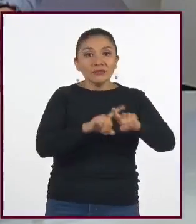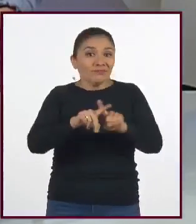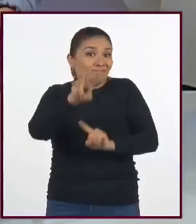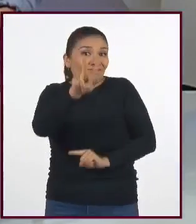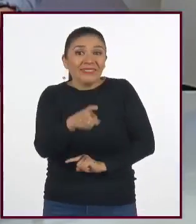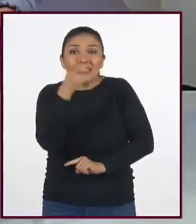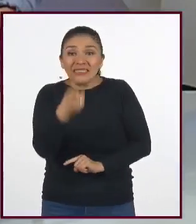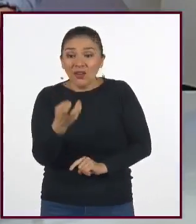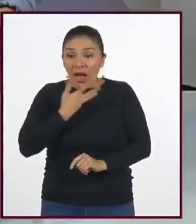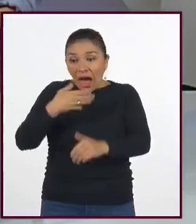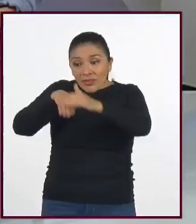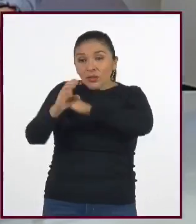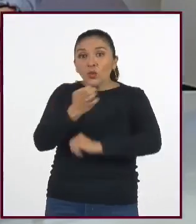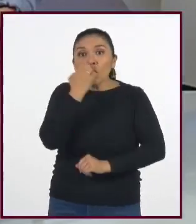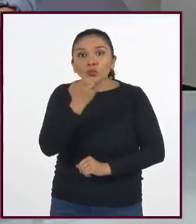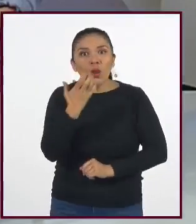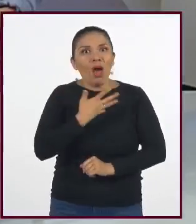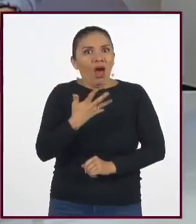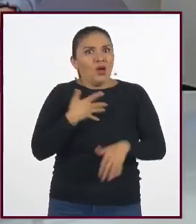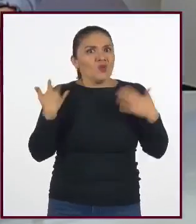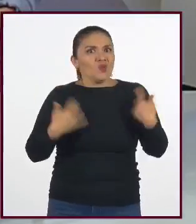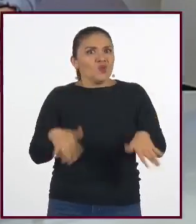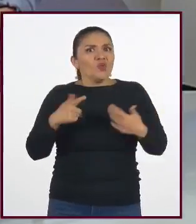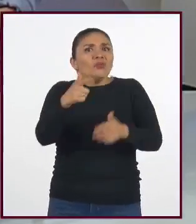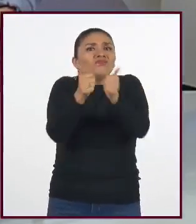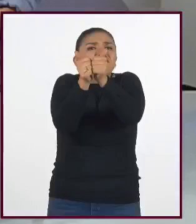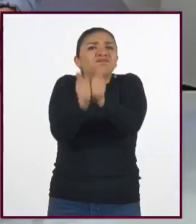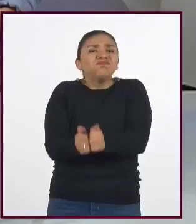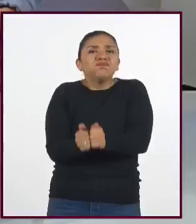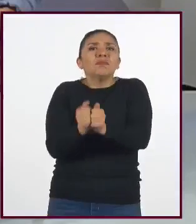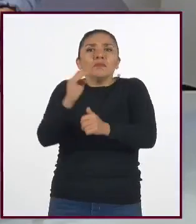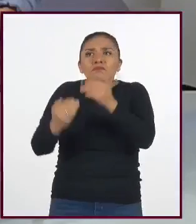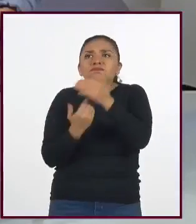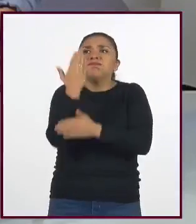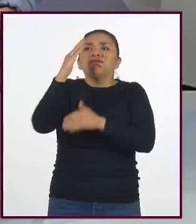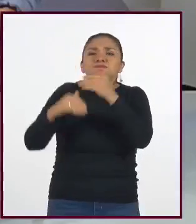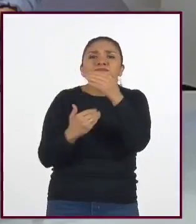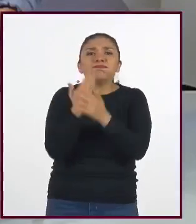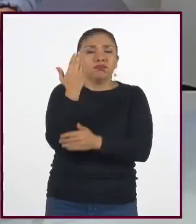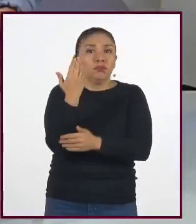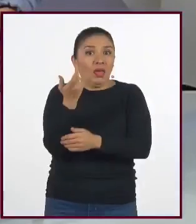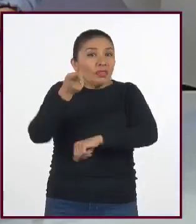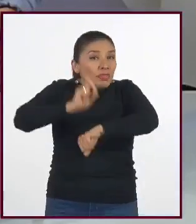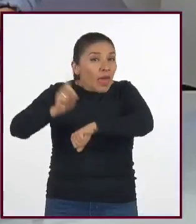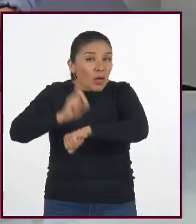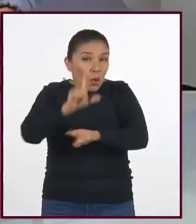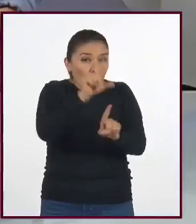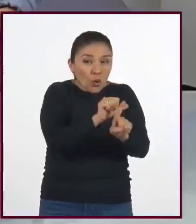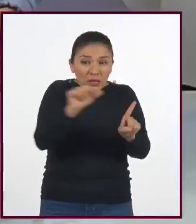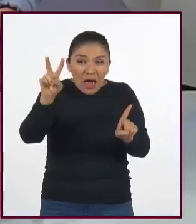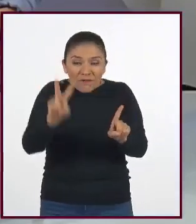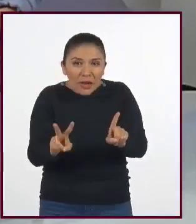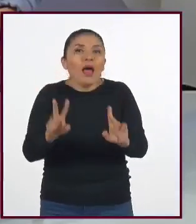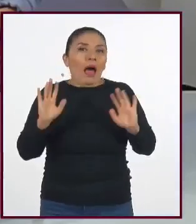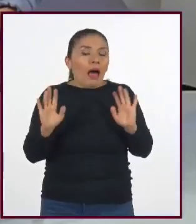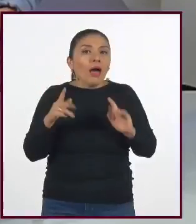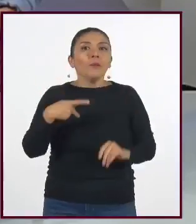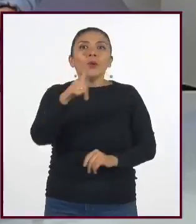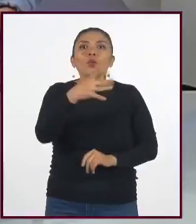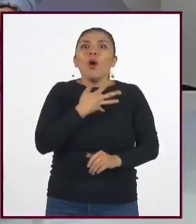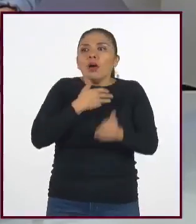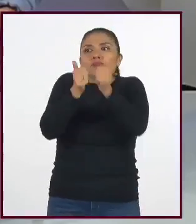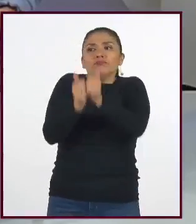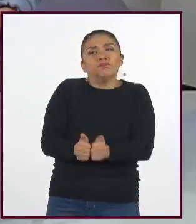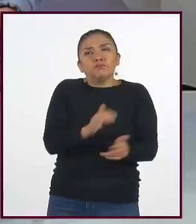te encuentras también una gran parte del tiempo del día, ¿no? A lo mejor no todos los días de la semana, pero ahí estás inmiscuido mínimo 8